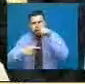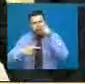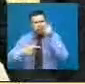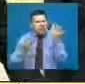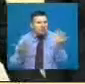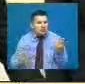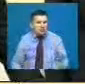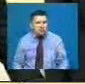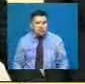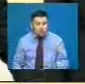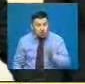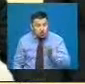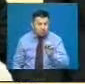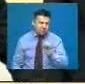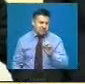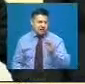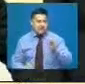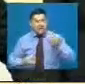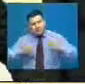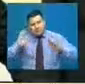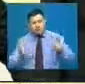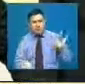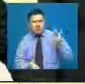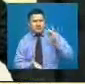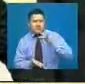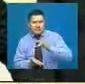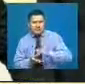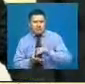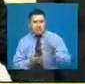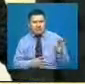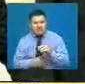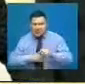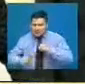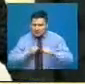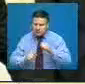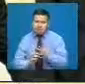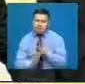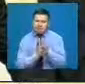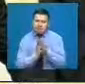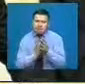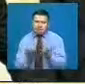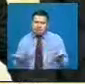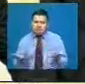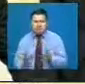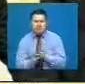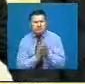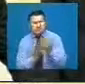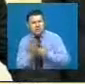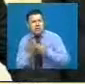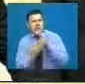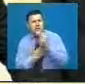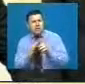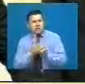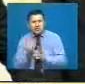No es común, no es frecuente. Normalmente venimos con todo el empeño y todo el interés a tramitar los proyectos